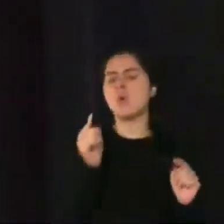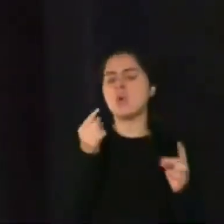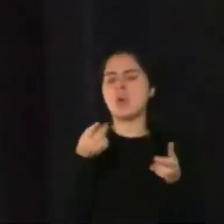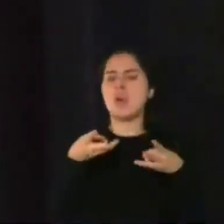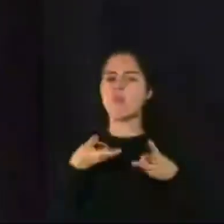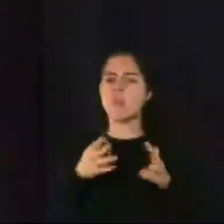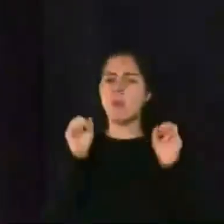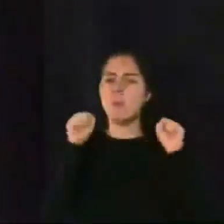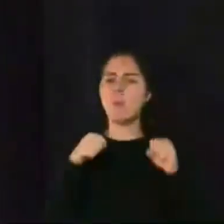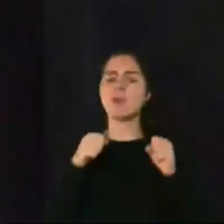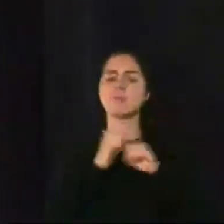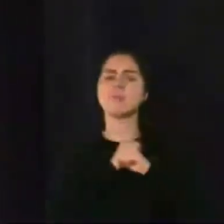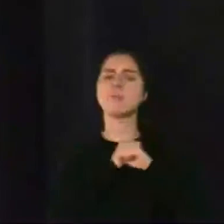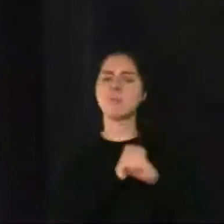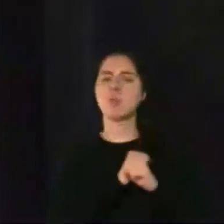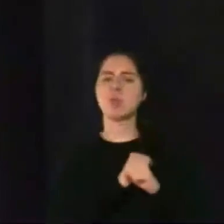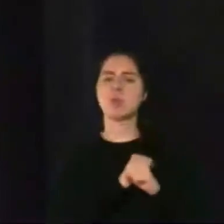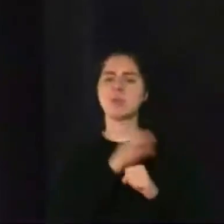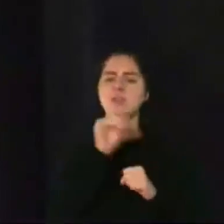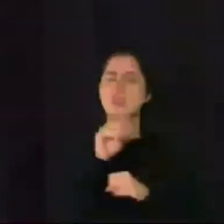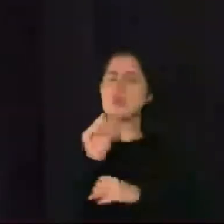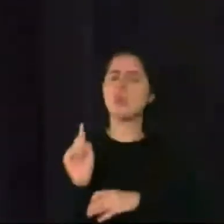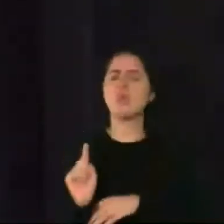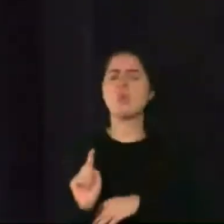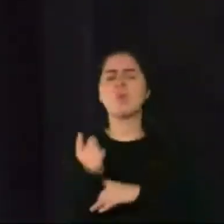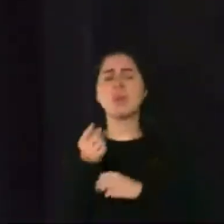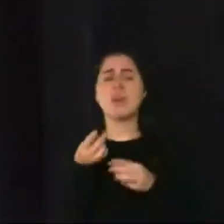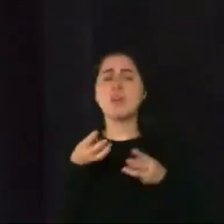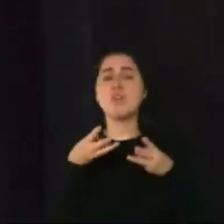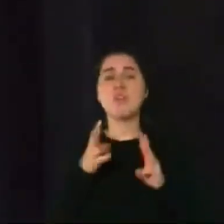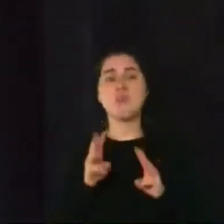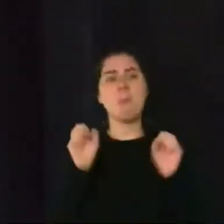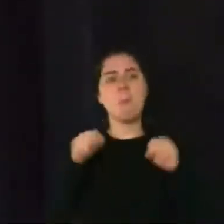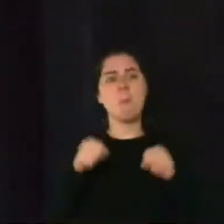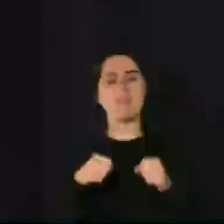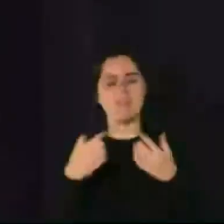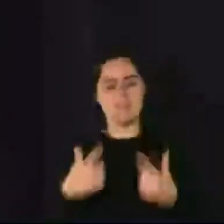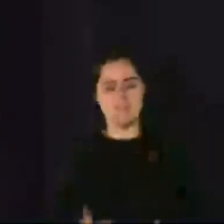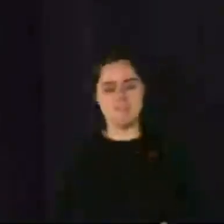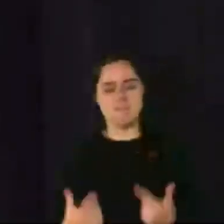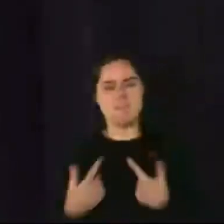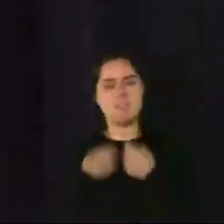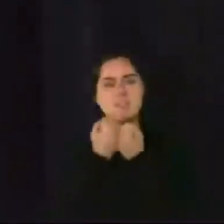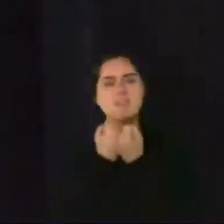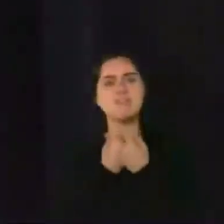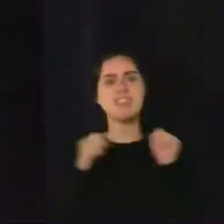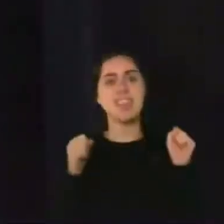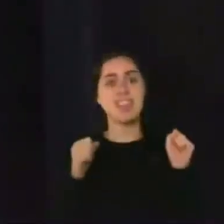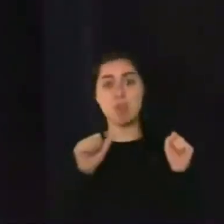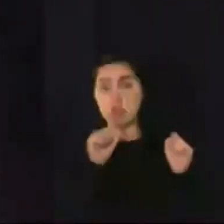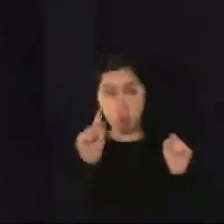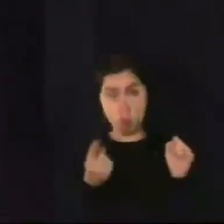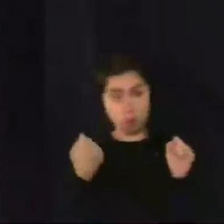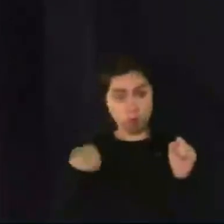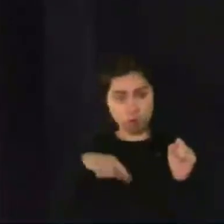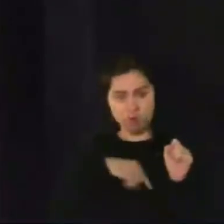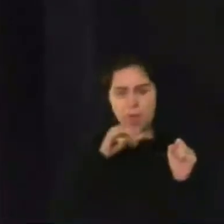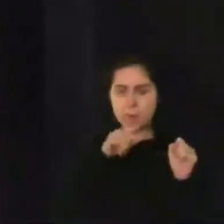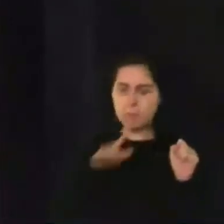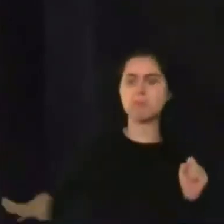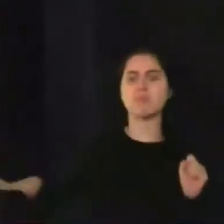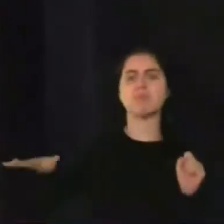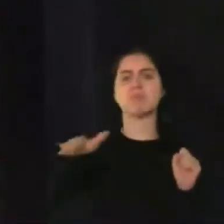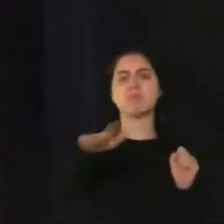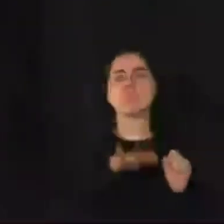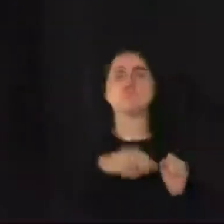de protegernos, es la única manera que tenemos de salvar nuestra vida y la de nuestros seres queridos. Todos amamos